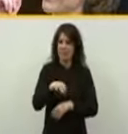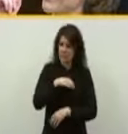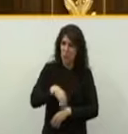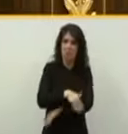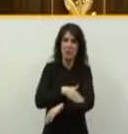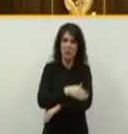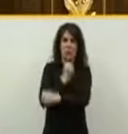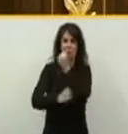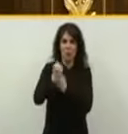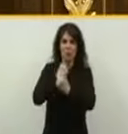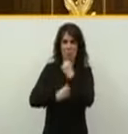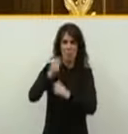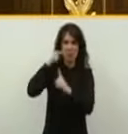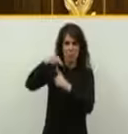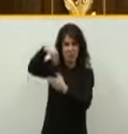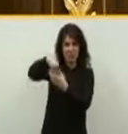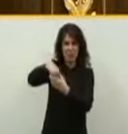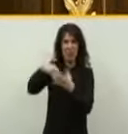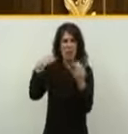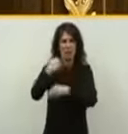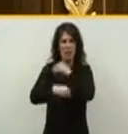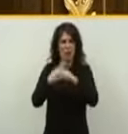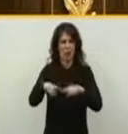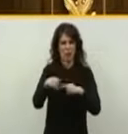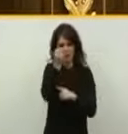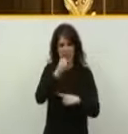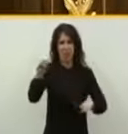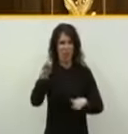hay que romper platos de vez en cuando y algunas cosas más.